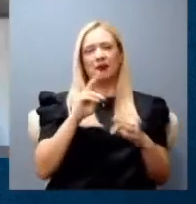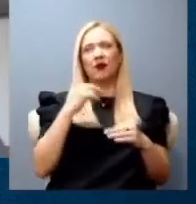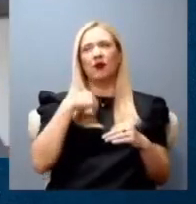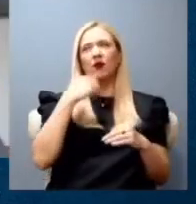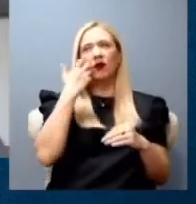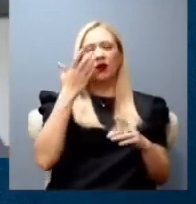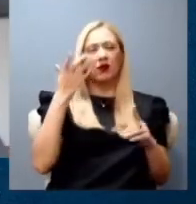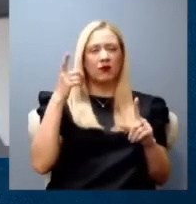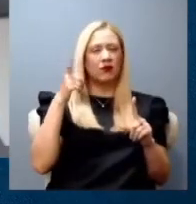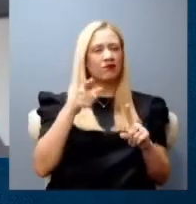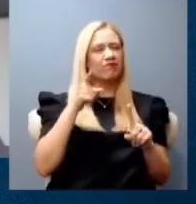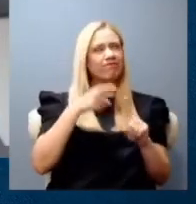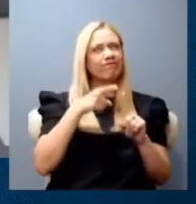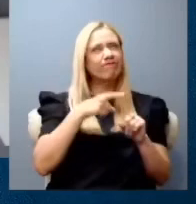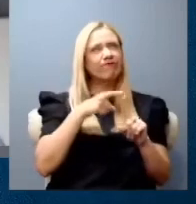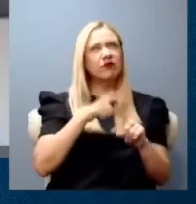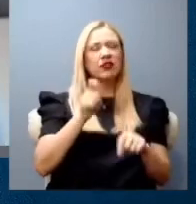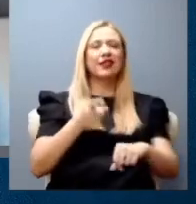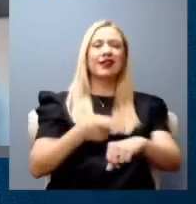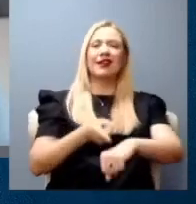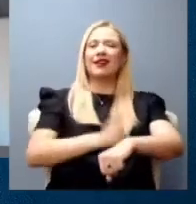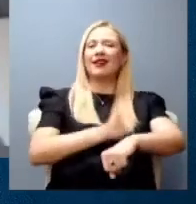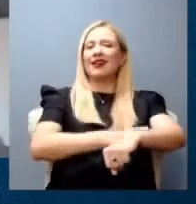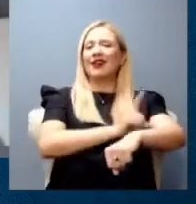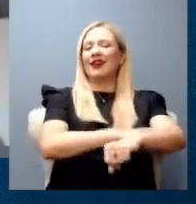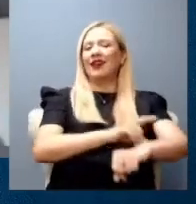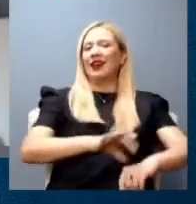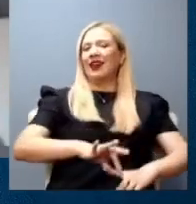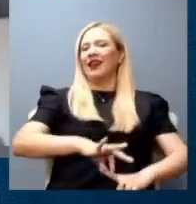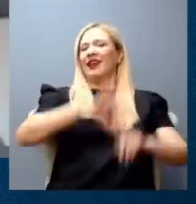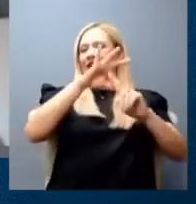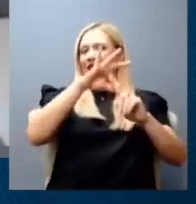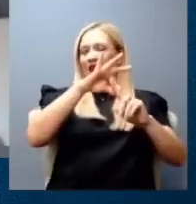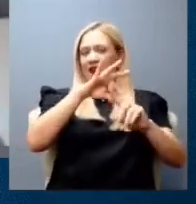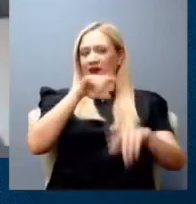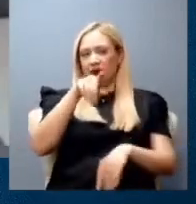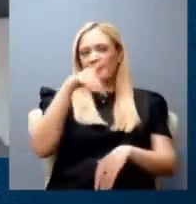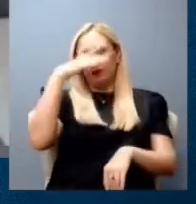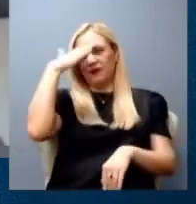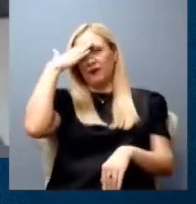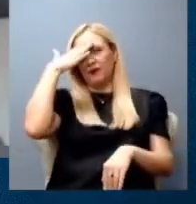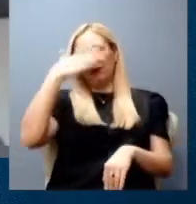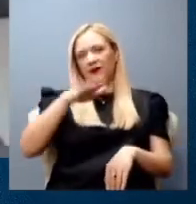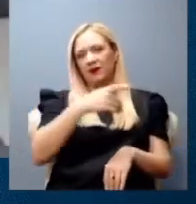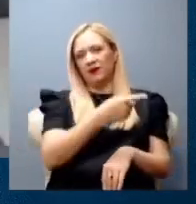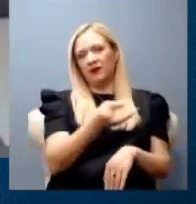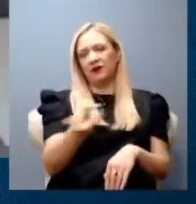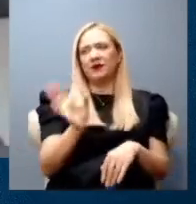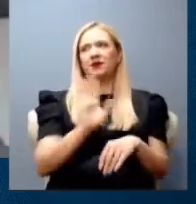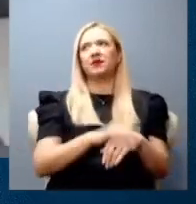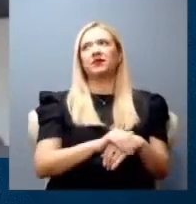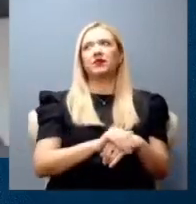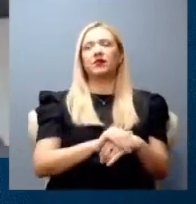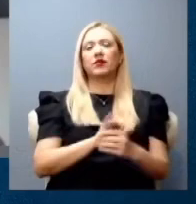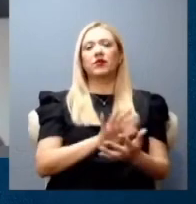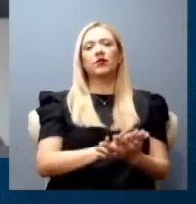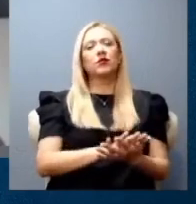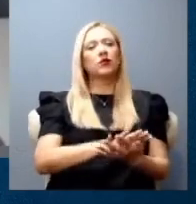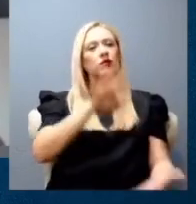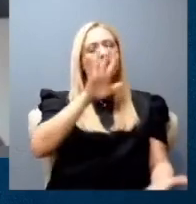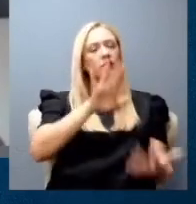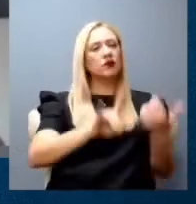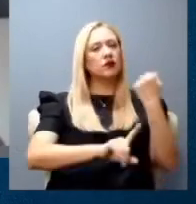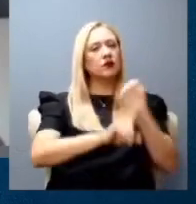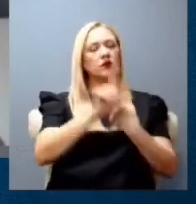quiero referir un poco a los antecedentes. Como ustedes bien sabrán, en la mayoría de los casos, cuando